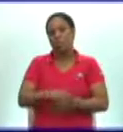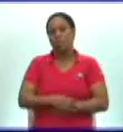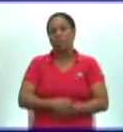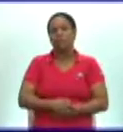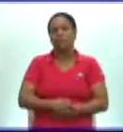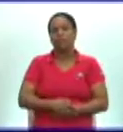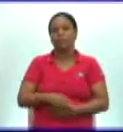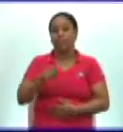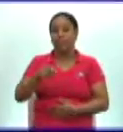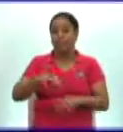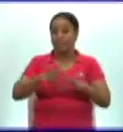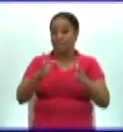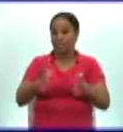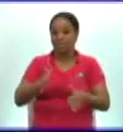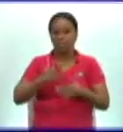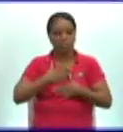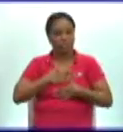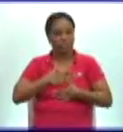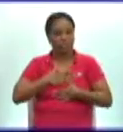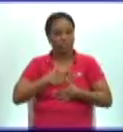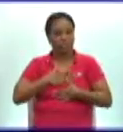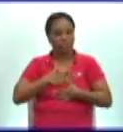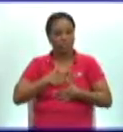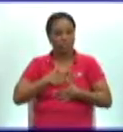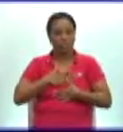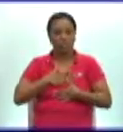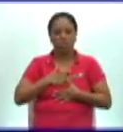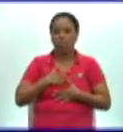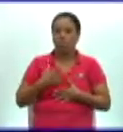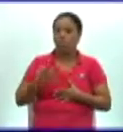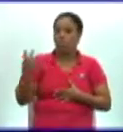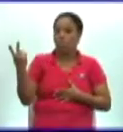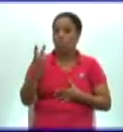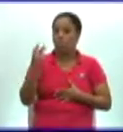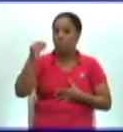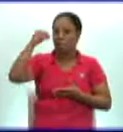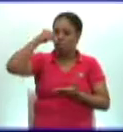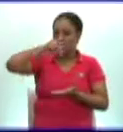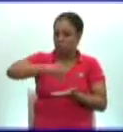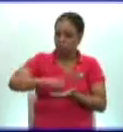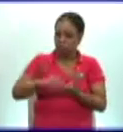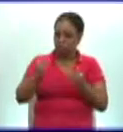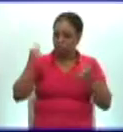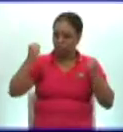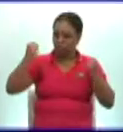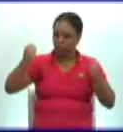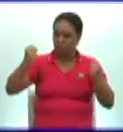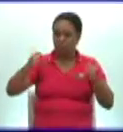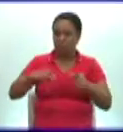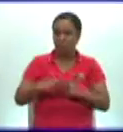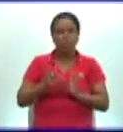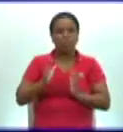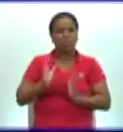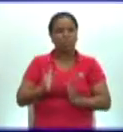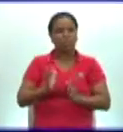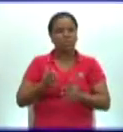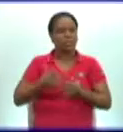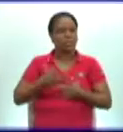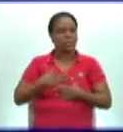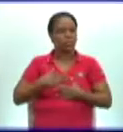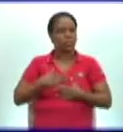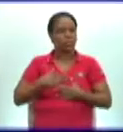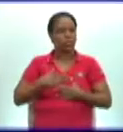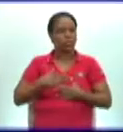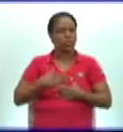Ese cuerpo está en reposo. Están actuando dos fuerzas, pero sigue en reposo. Por lo tanto,